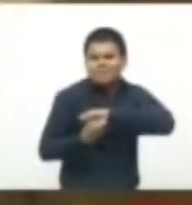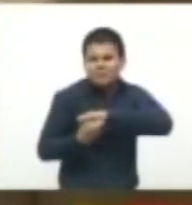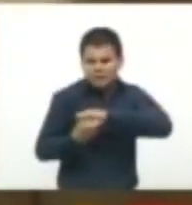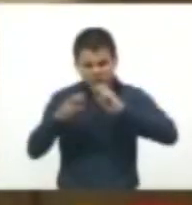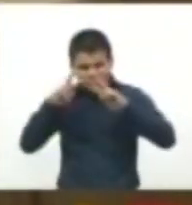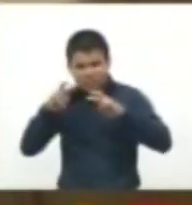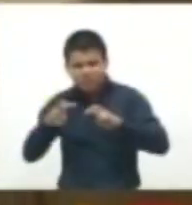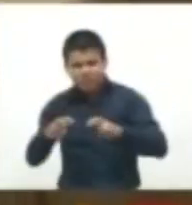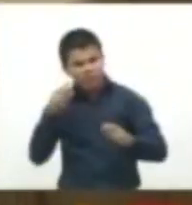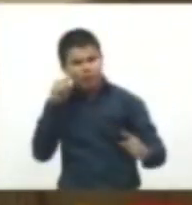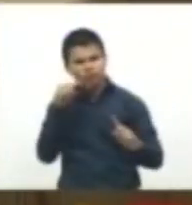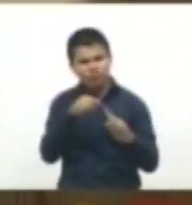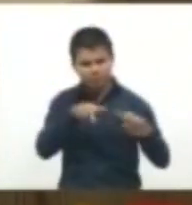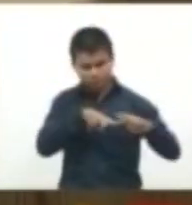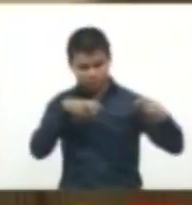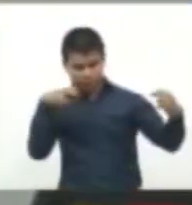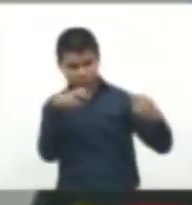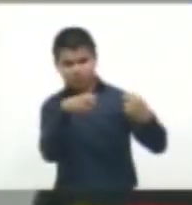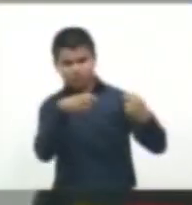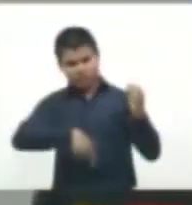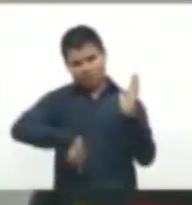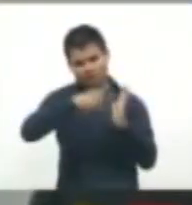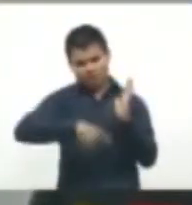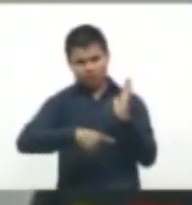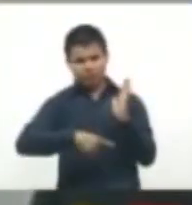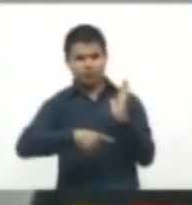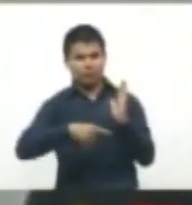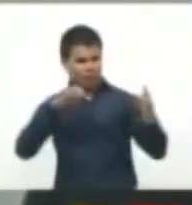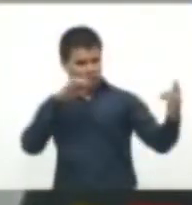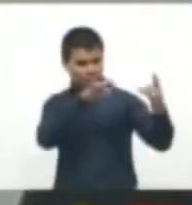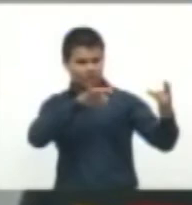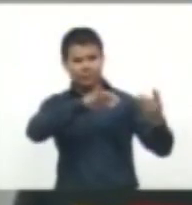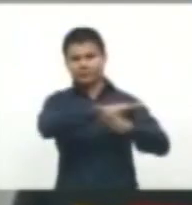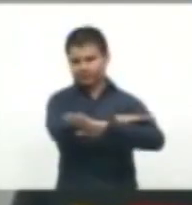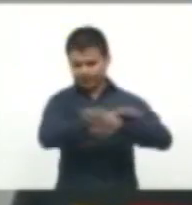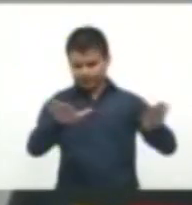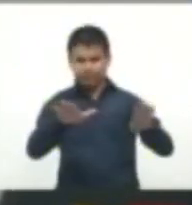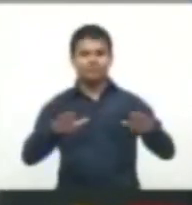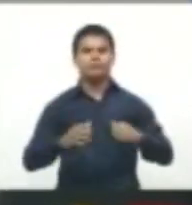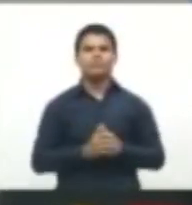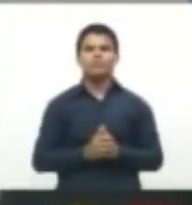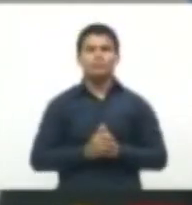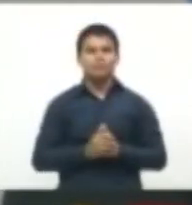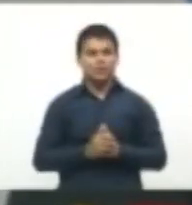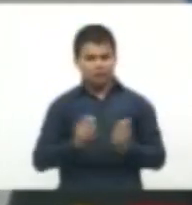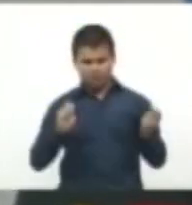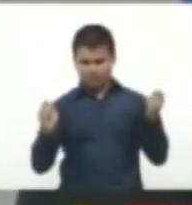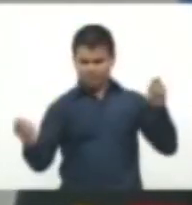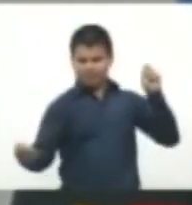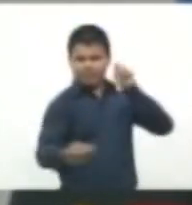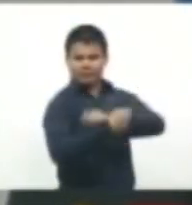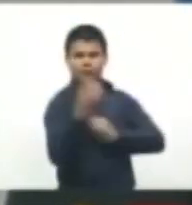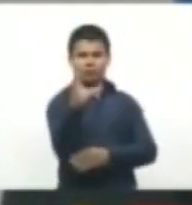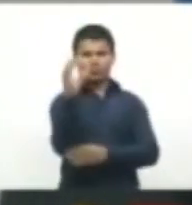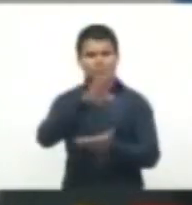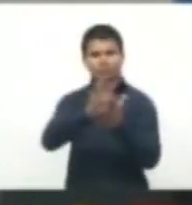esta mesa es suscribir un acuerdo final para terminar el conflicto armado y acordar transformaciones de una Colombia en paz.